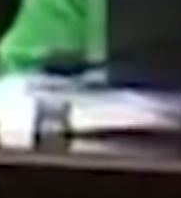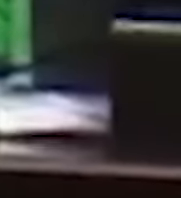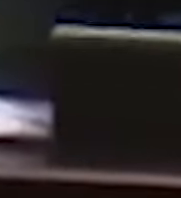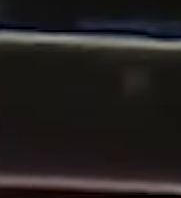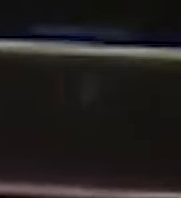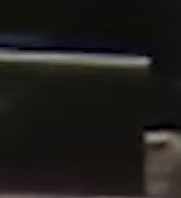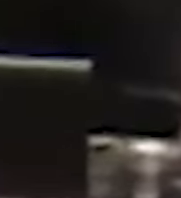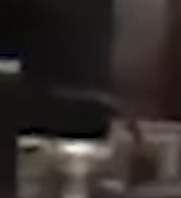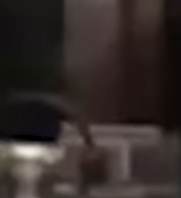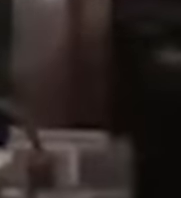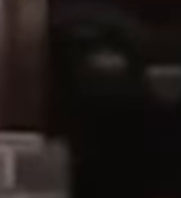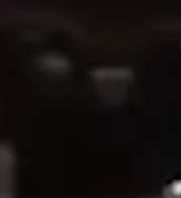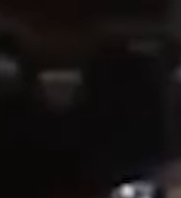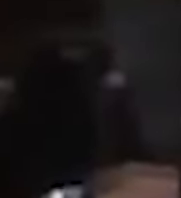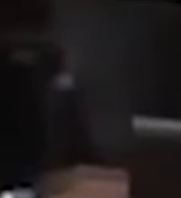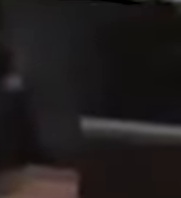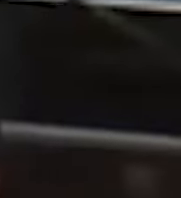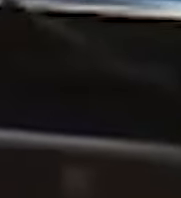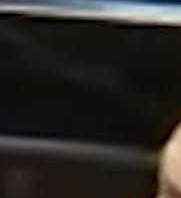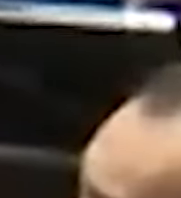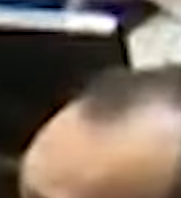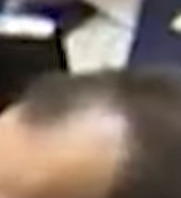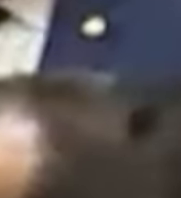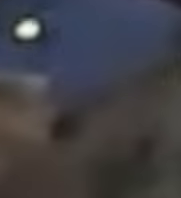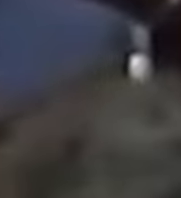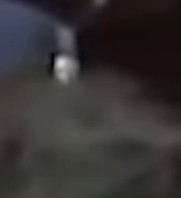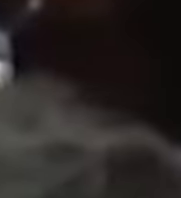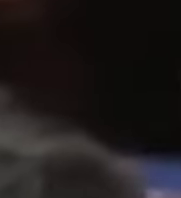voto negativo es simplemente no levantar la mano.